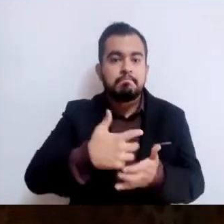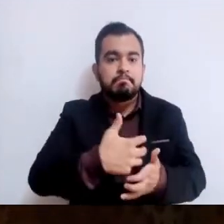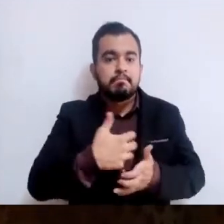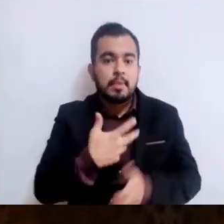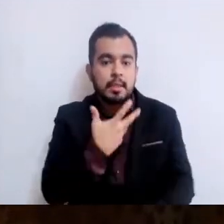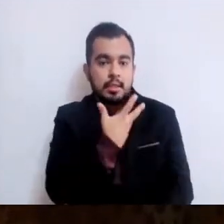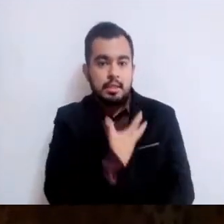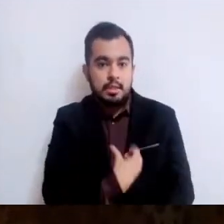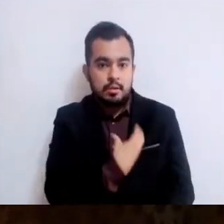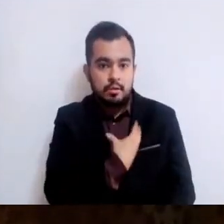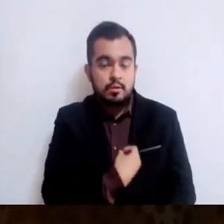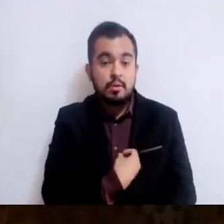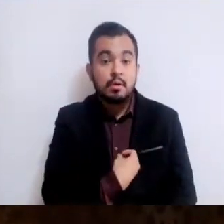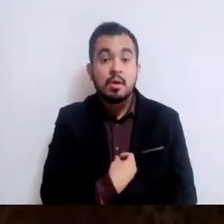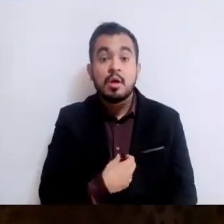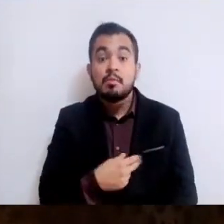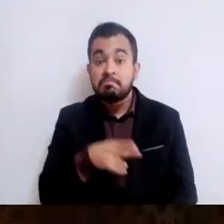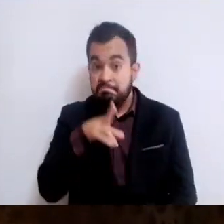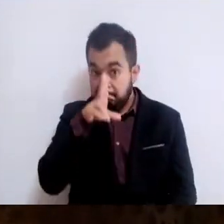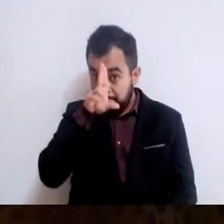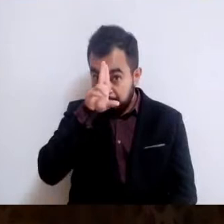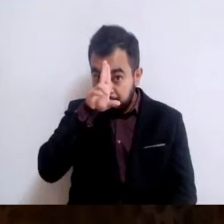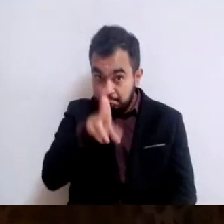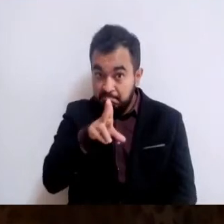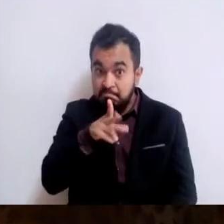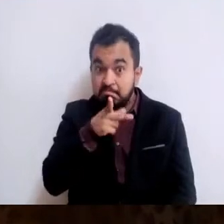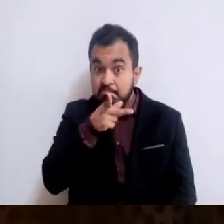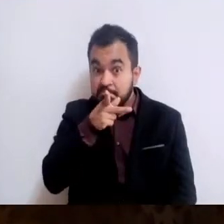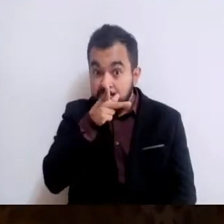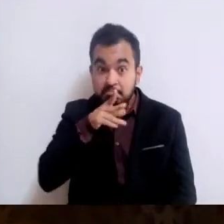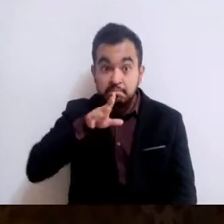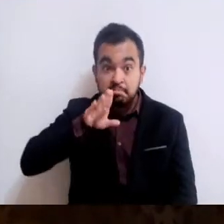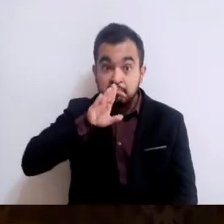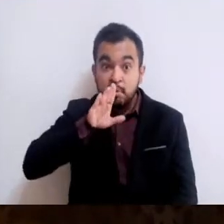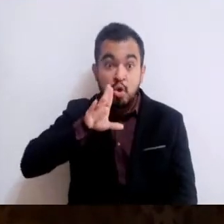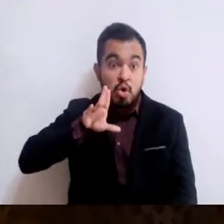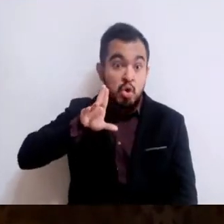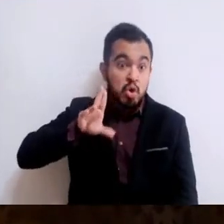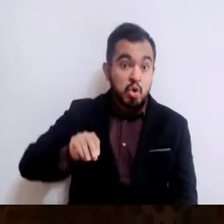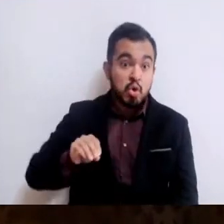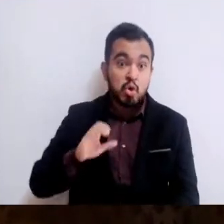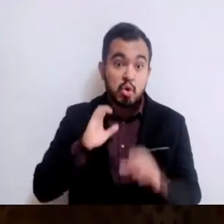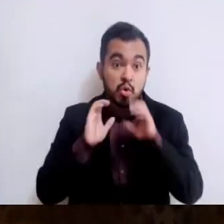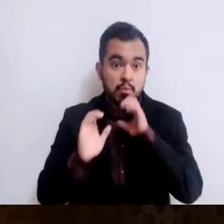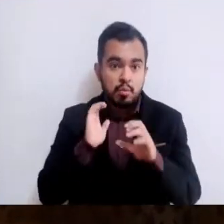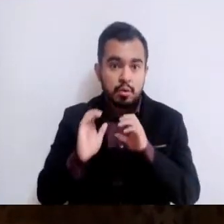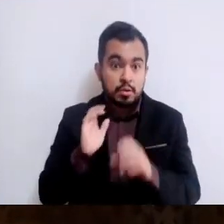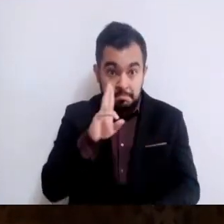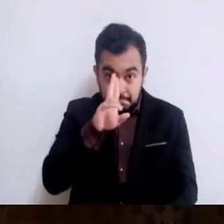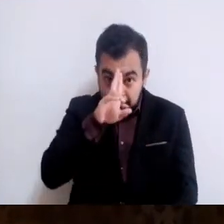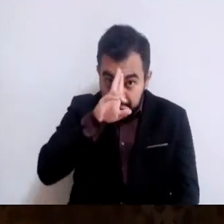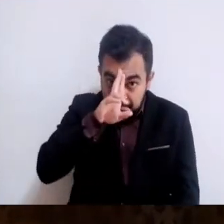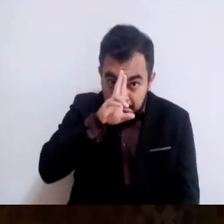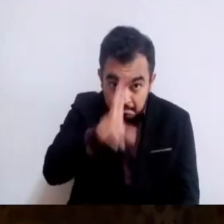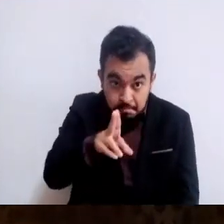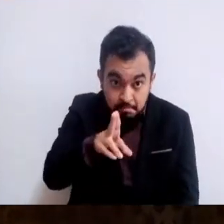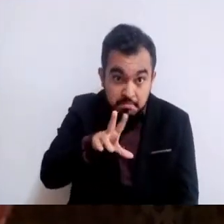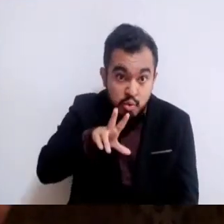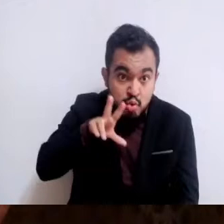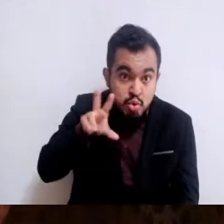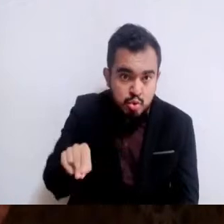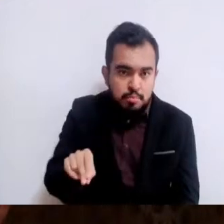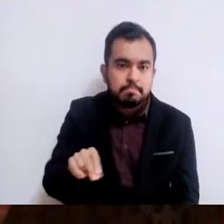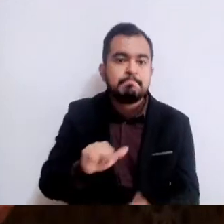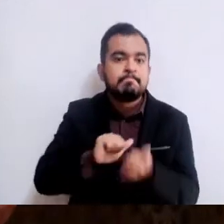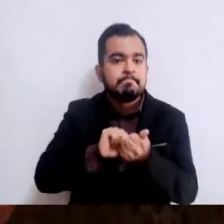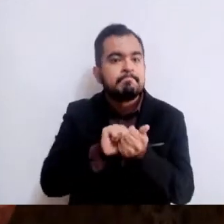de forma reiterada con el progenitor no custodio conlleva a la